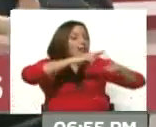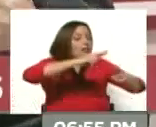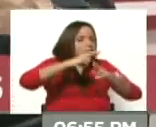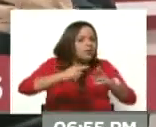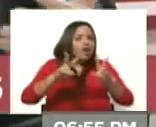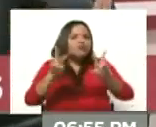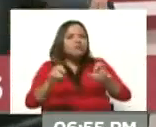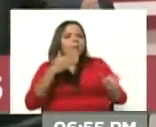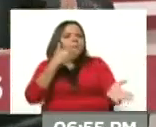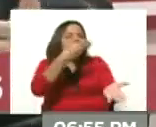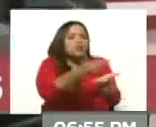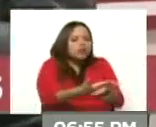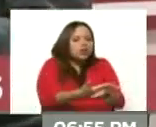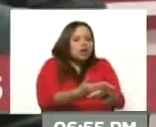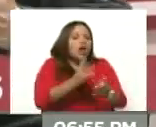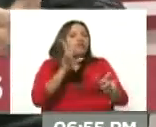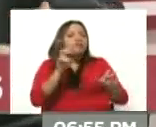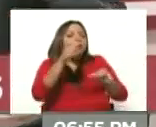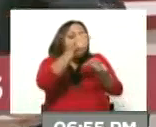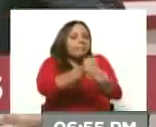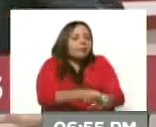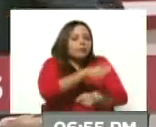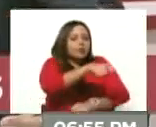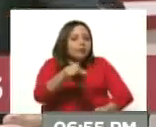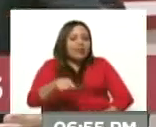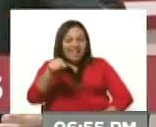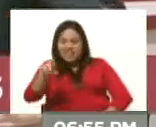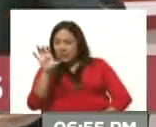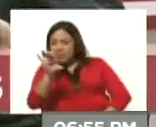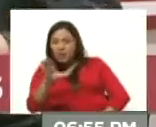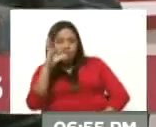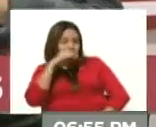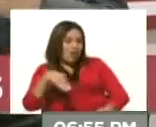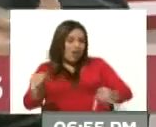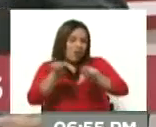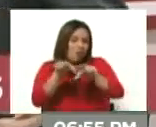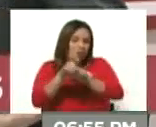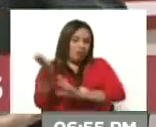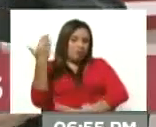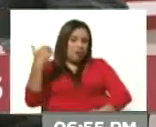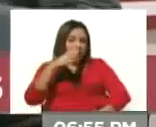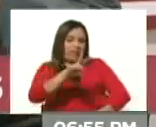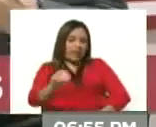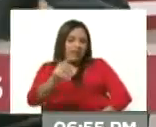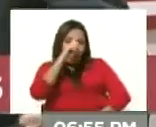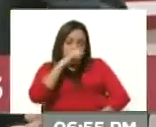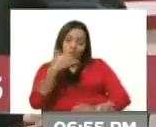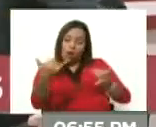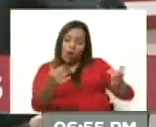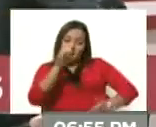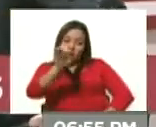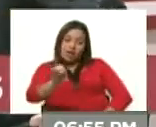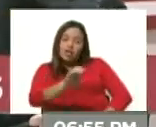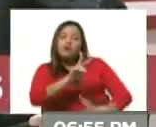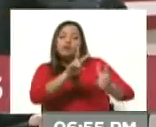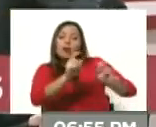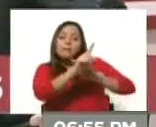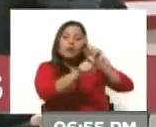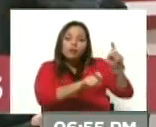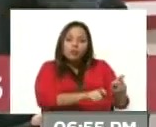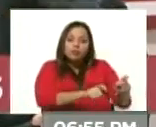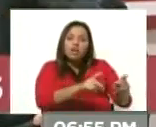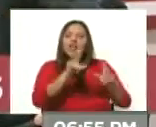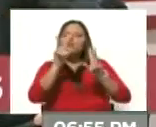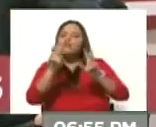exigencias de las nuevas aspiraciones de un país que no es el mismo de hace 20 años es de un país con otras preguntas y steve está exigiendo nuevas